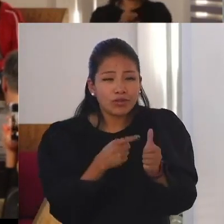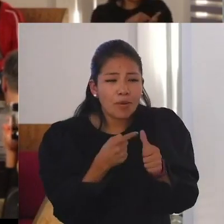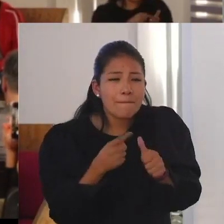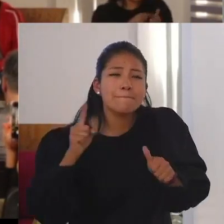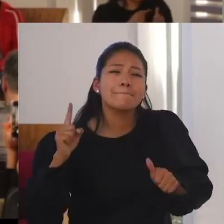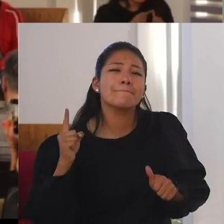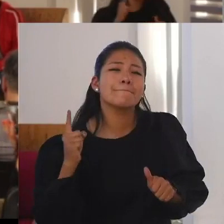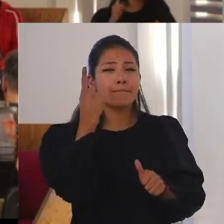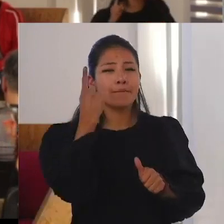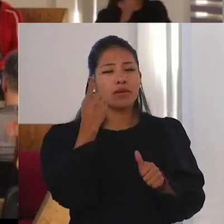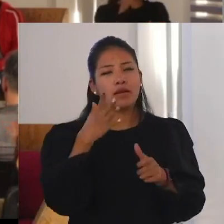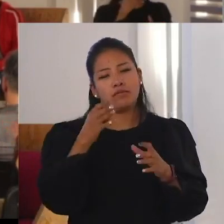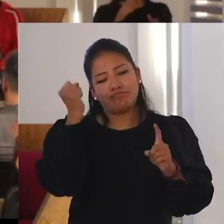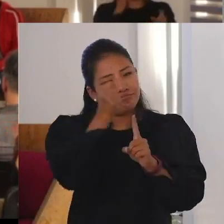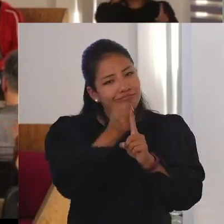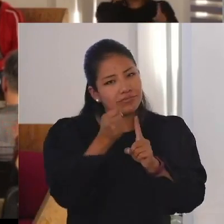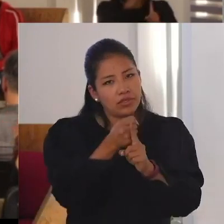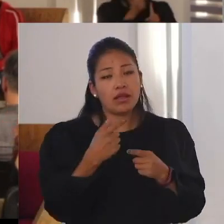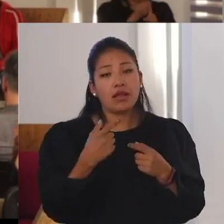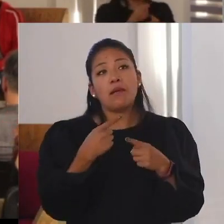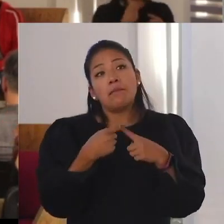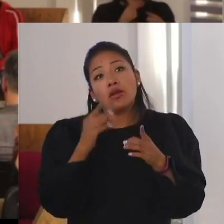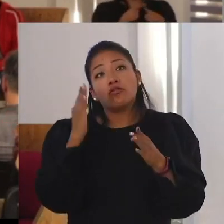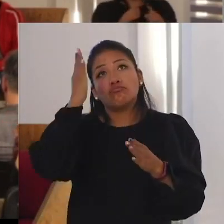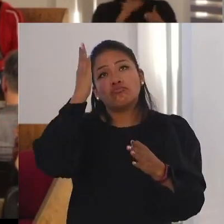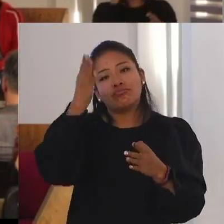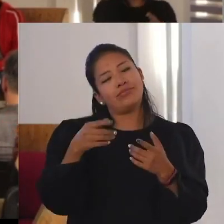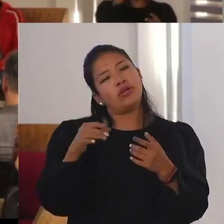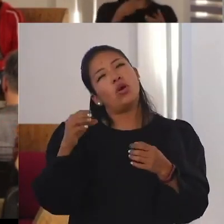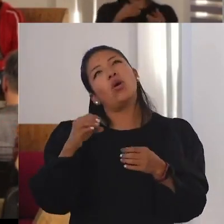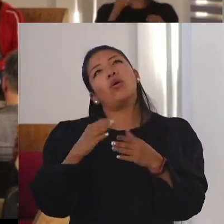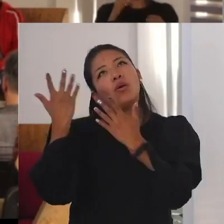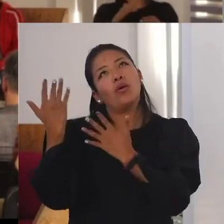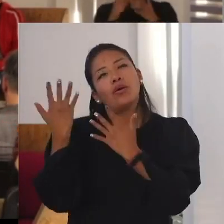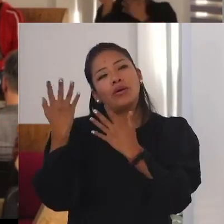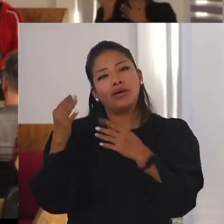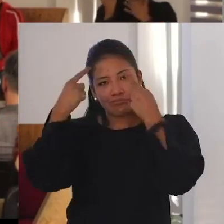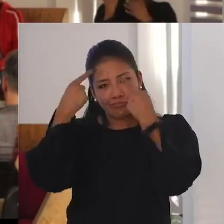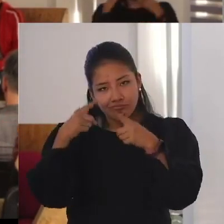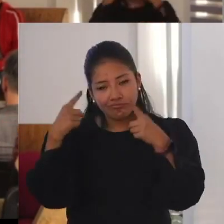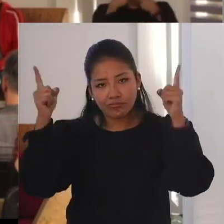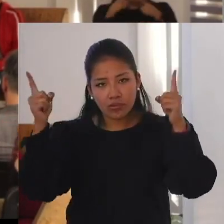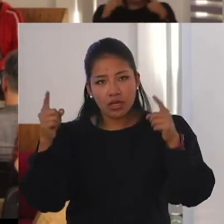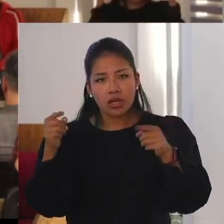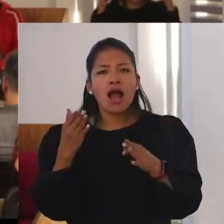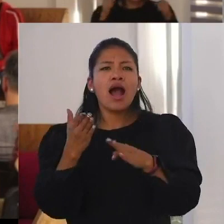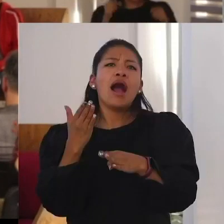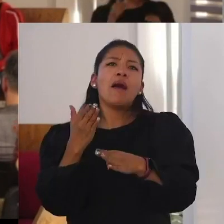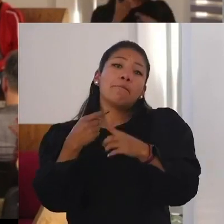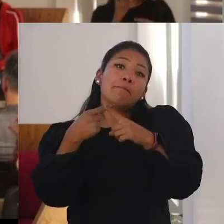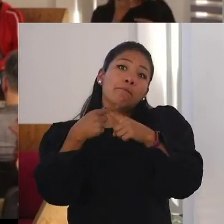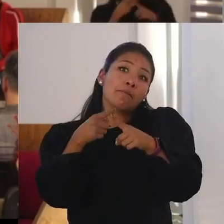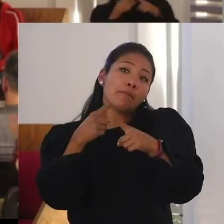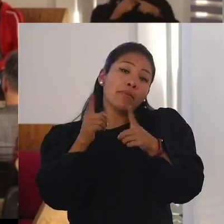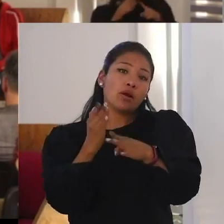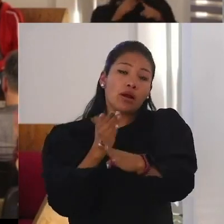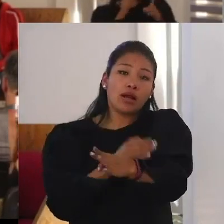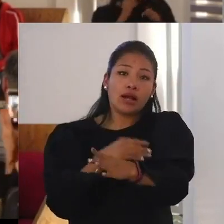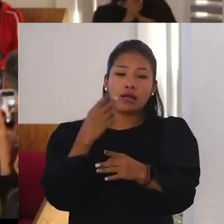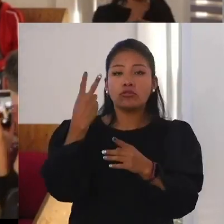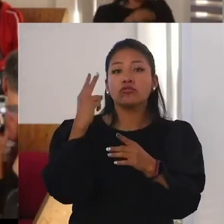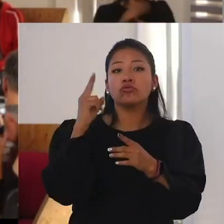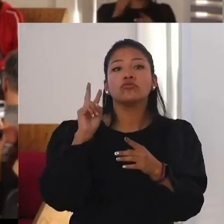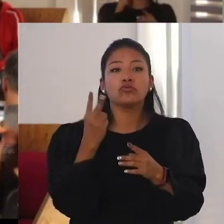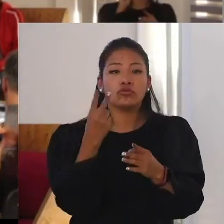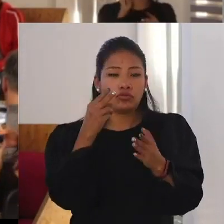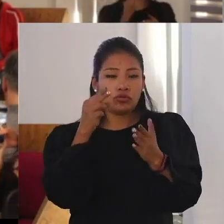y vamos a conseguirlo ha habido hitos evidentemente y uno de ellos ha sido el 2016 Pero no por ser